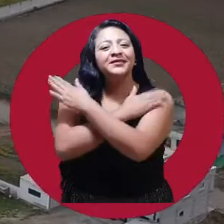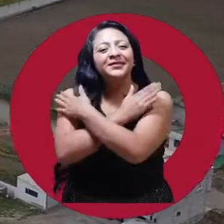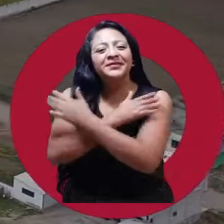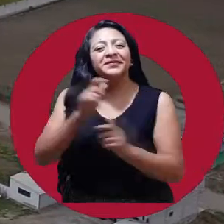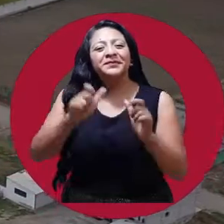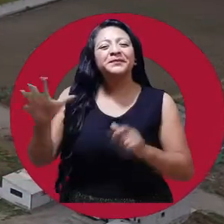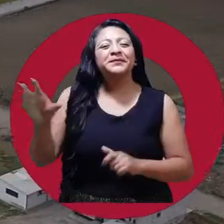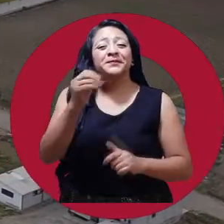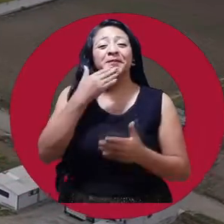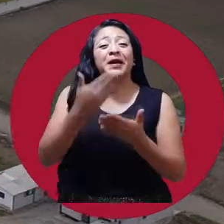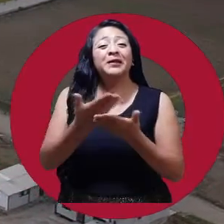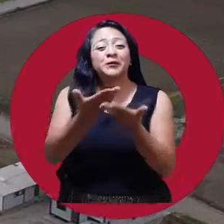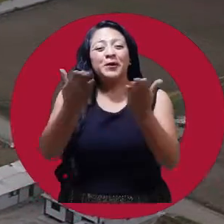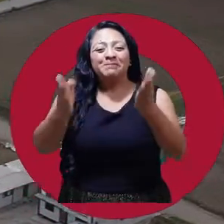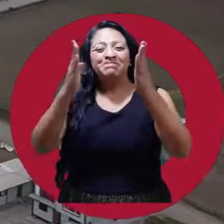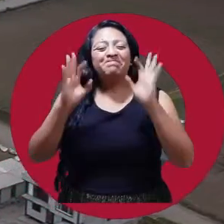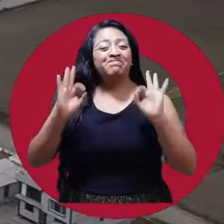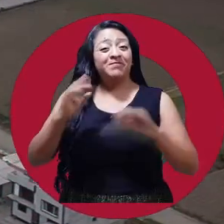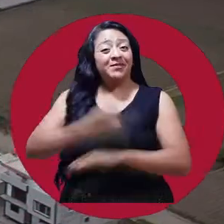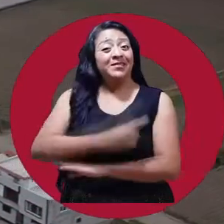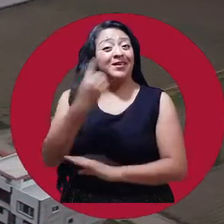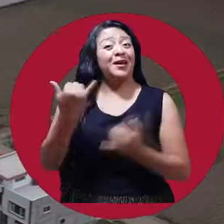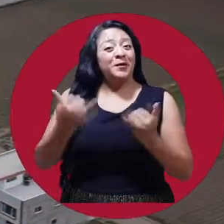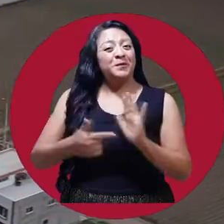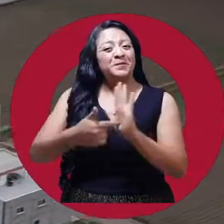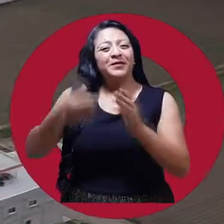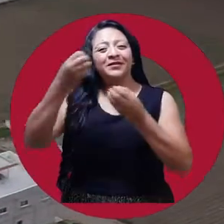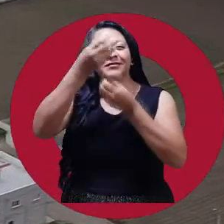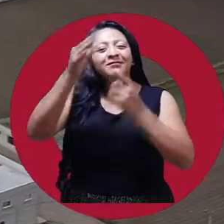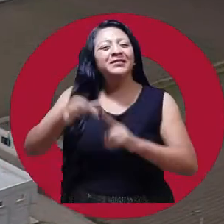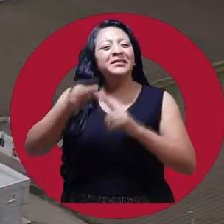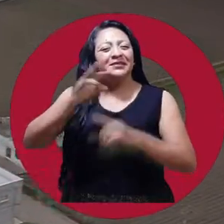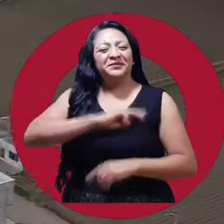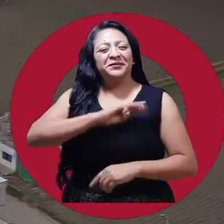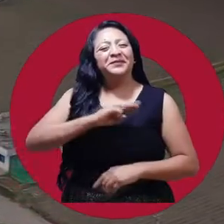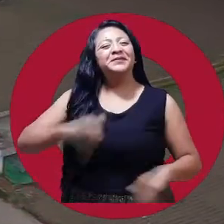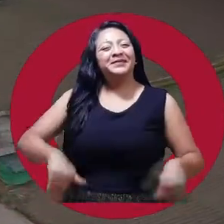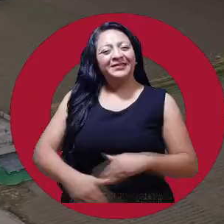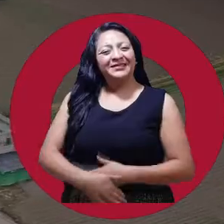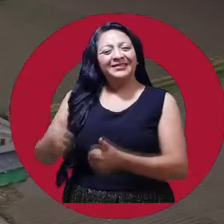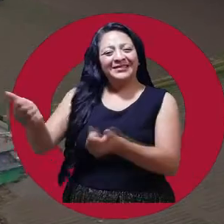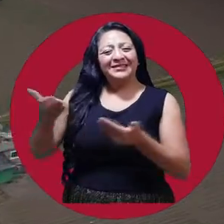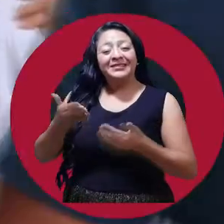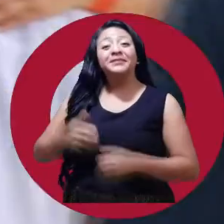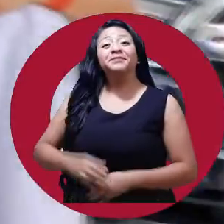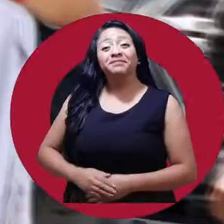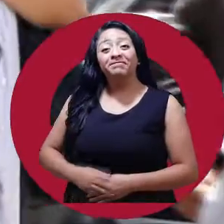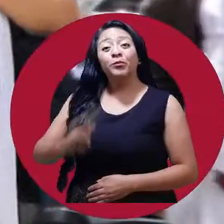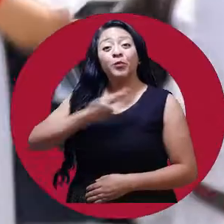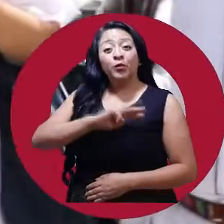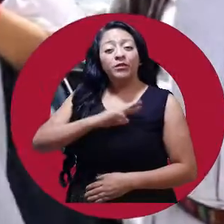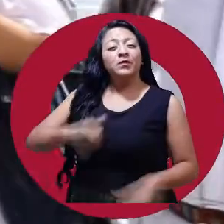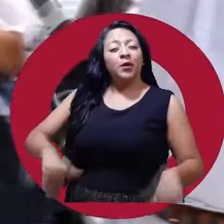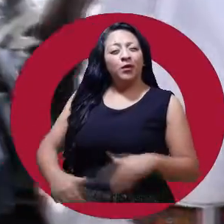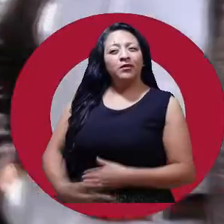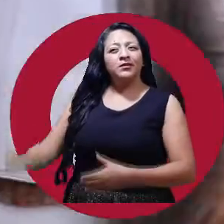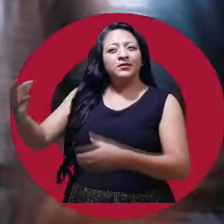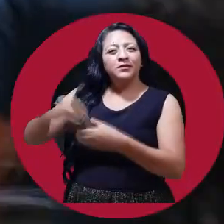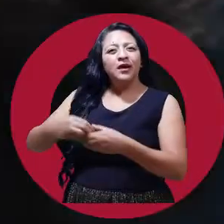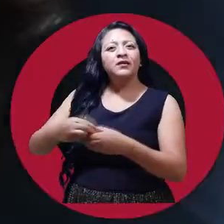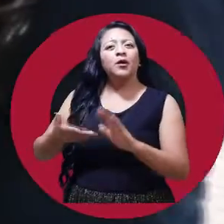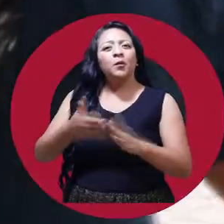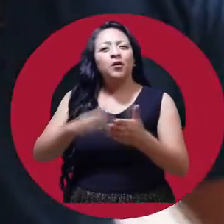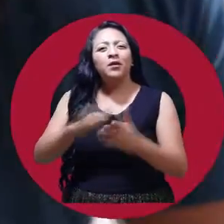Saludos cordiales y muchas gracias por estar ya con nosotros. Vamos con las principales informaciones del municipio de Otavalo. Bienvenidos. En la municipalidad otavaleña,